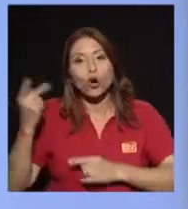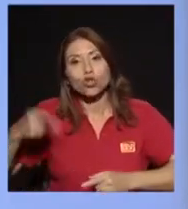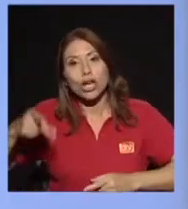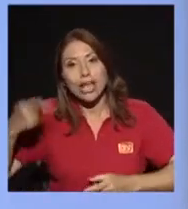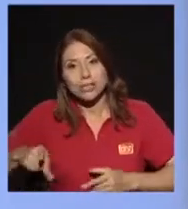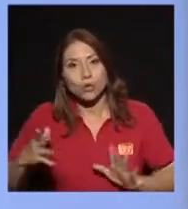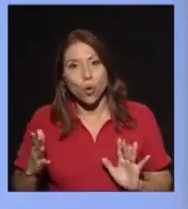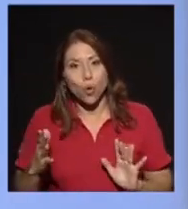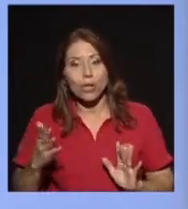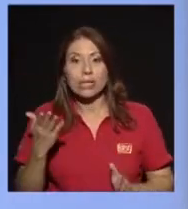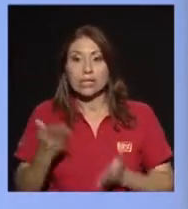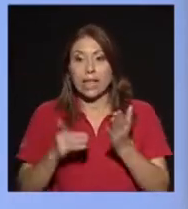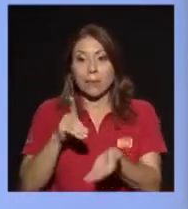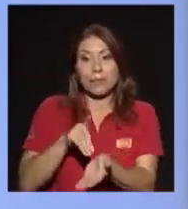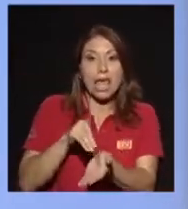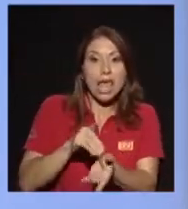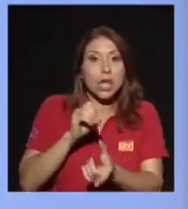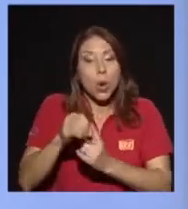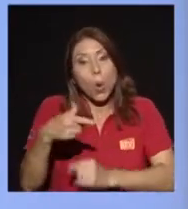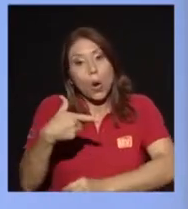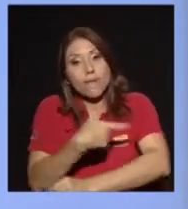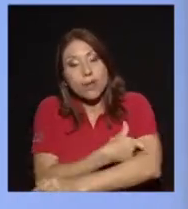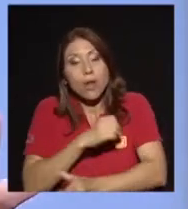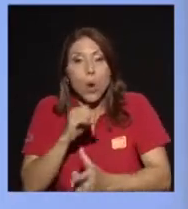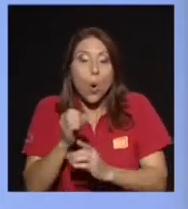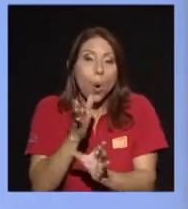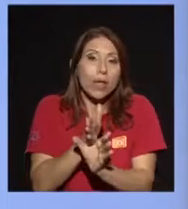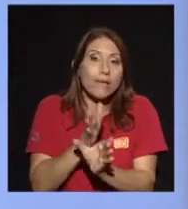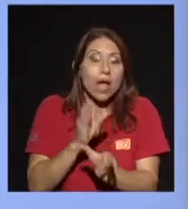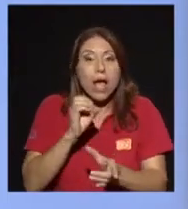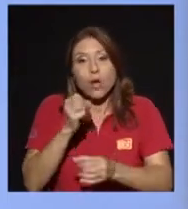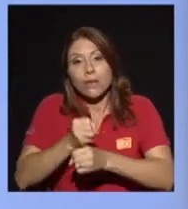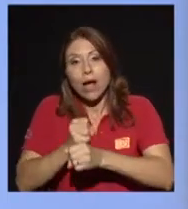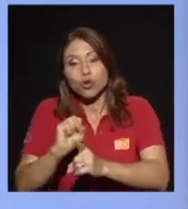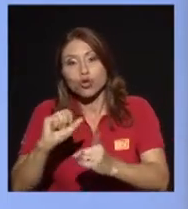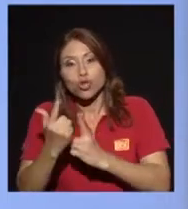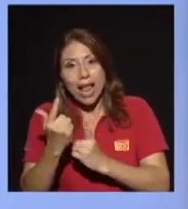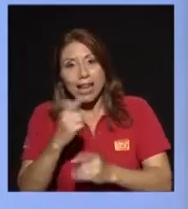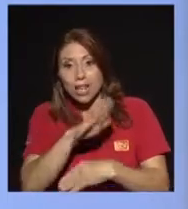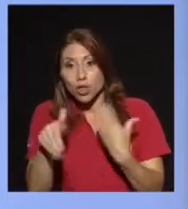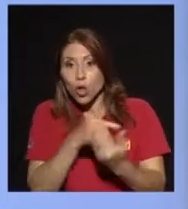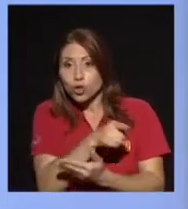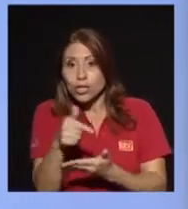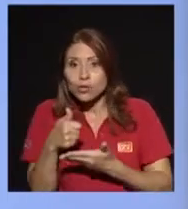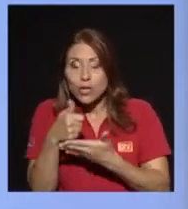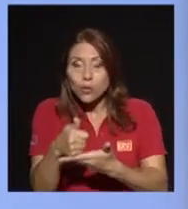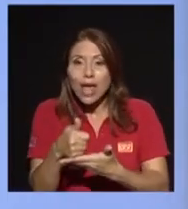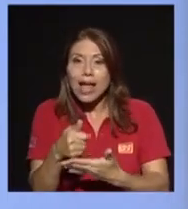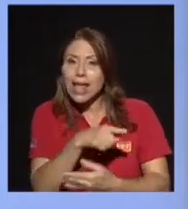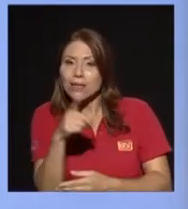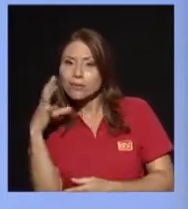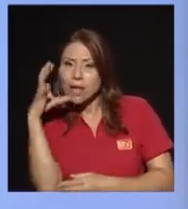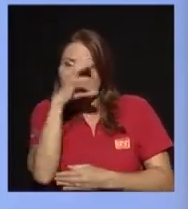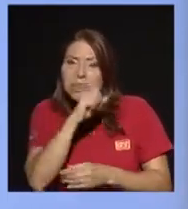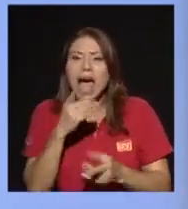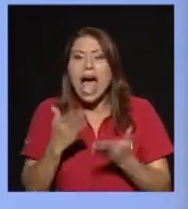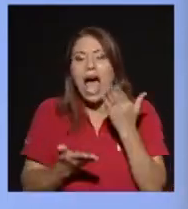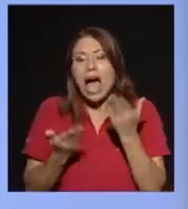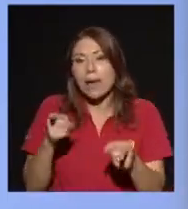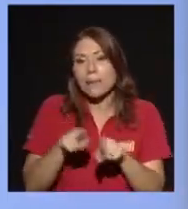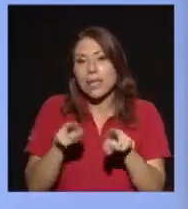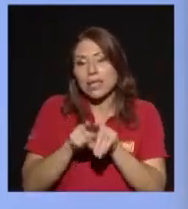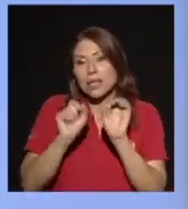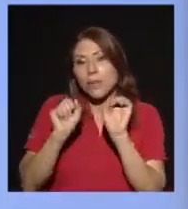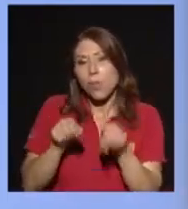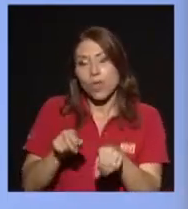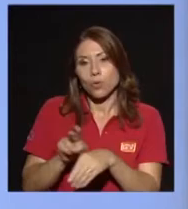nuestro personal de salud, en enfermería, psicología, trabajo social, todos ellos ayudan en todo este proceso, también se puede contemplar en otras poblaciones. Y